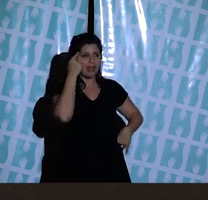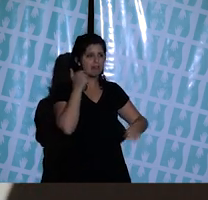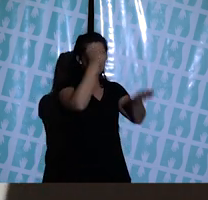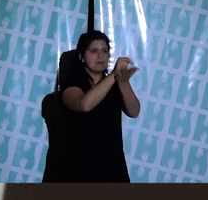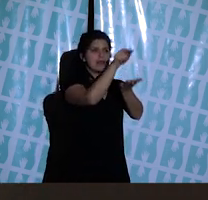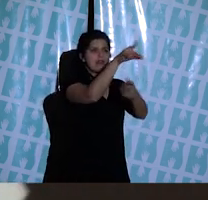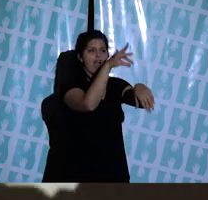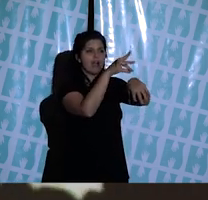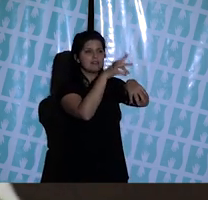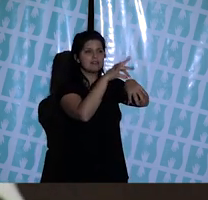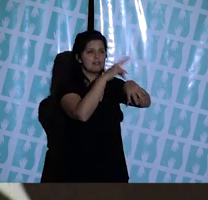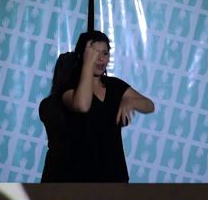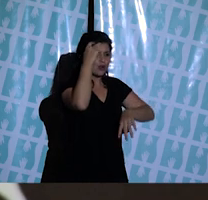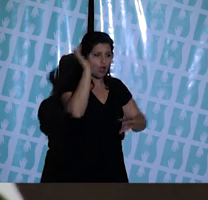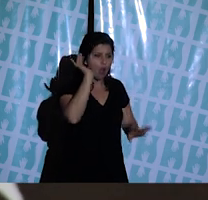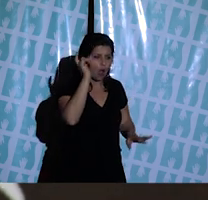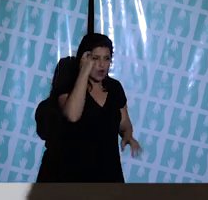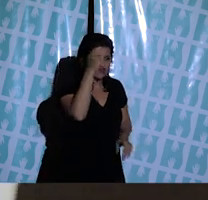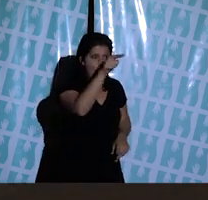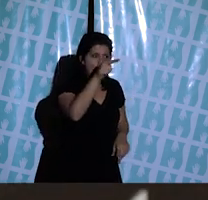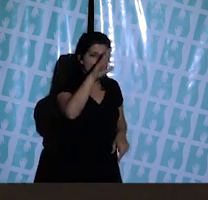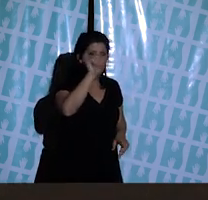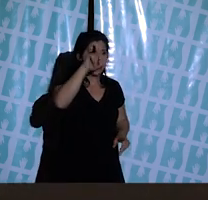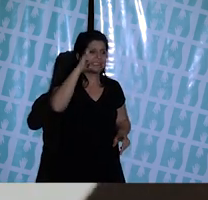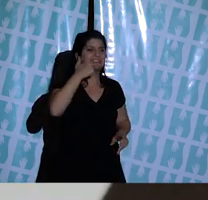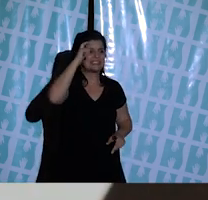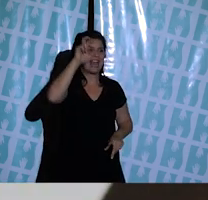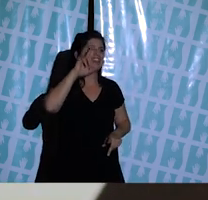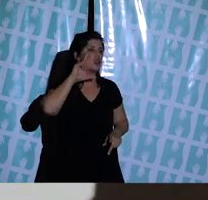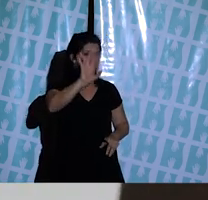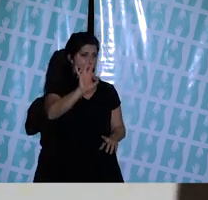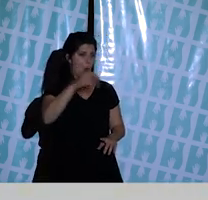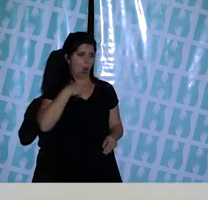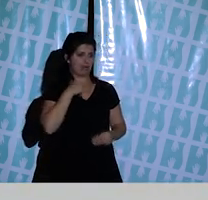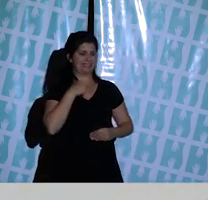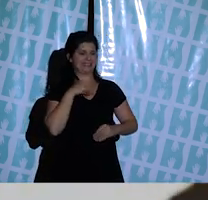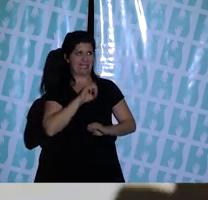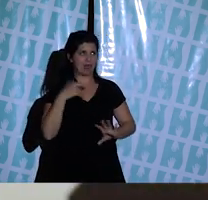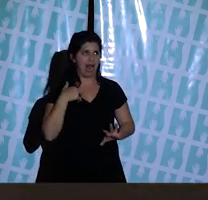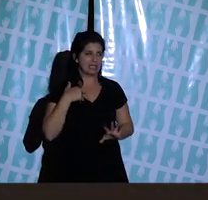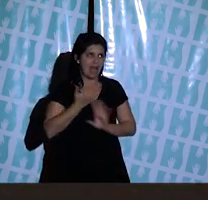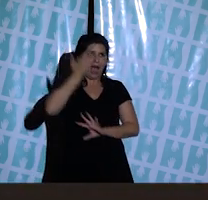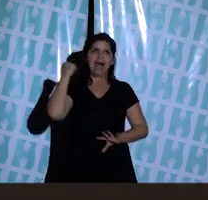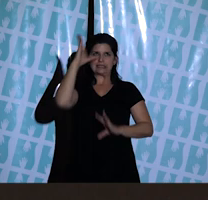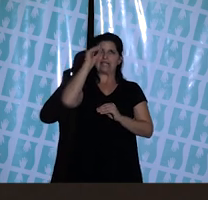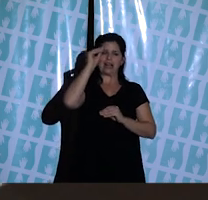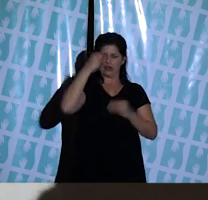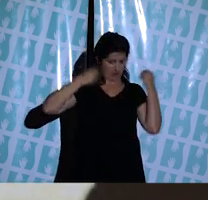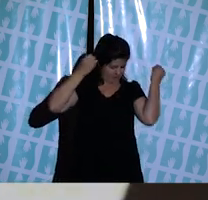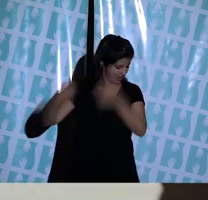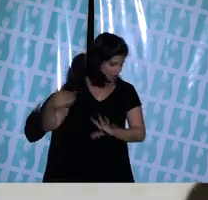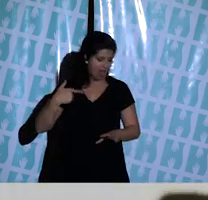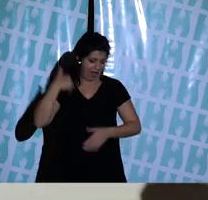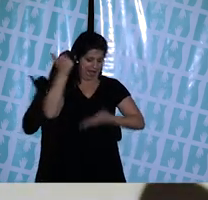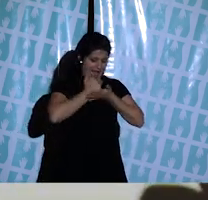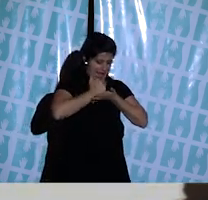les aseguro que no sería la misma experiencia. Por suerte, de ese sesgo me lo saqué anoche. Están, pero no, tengo que hacer que no me